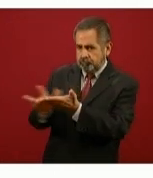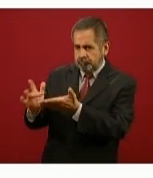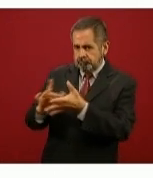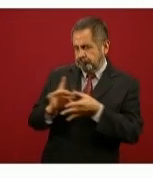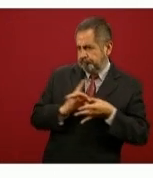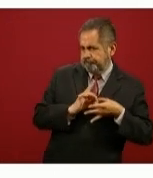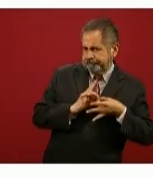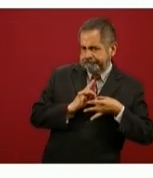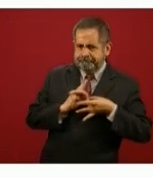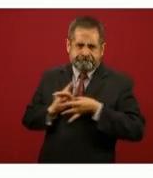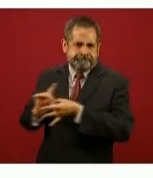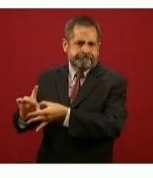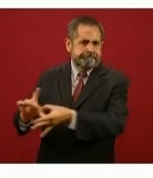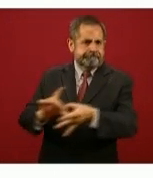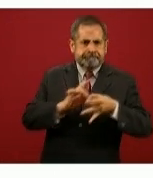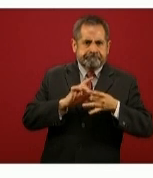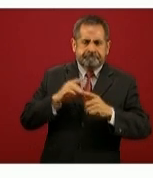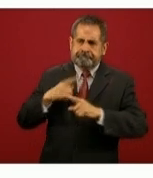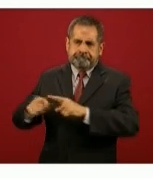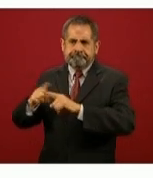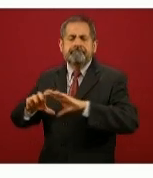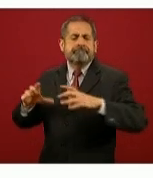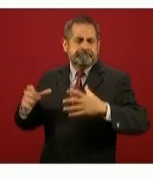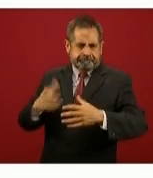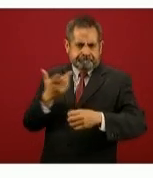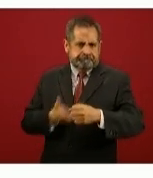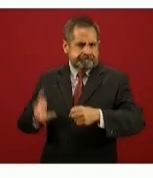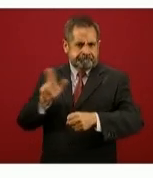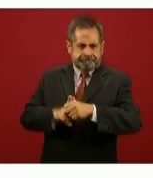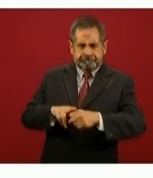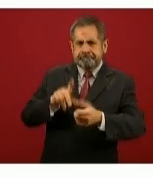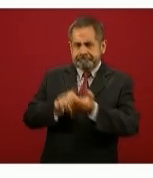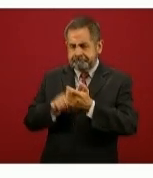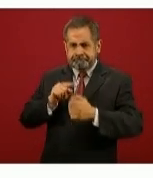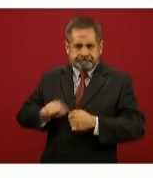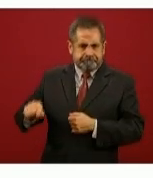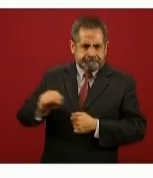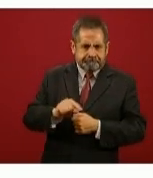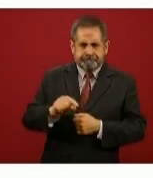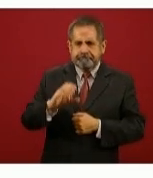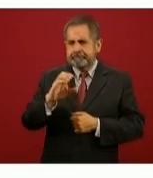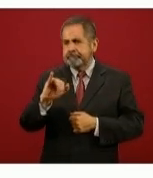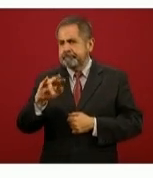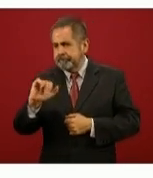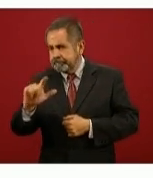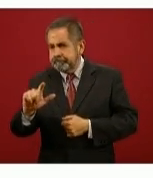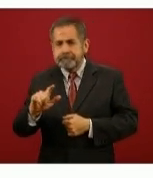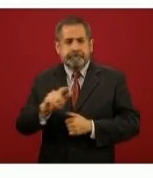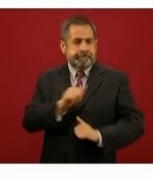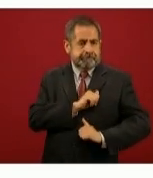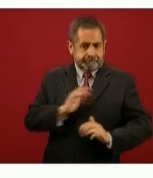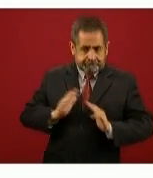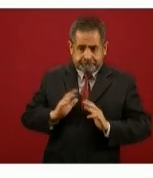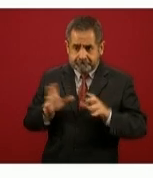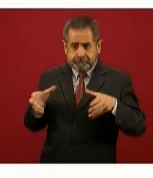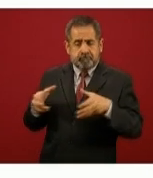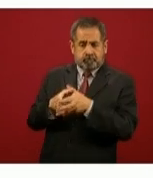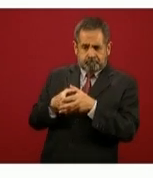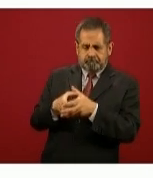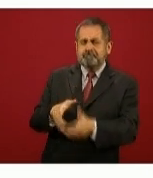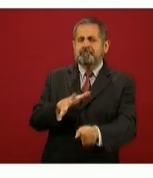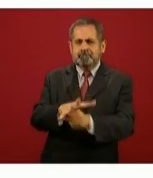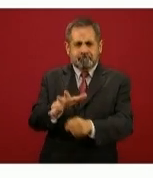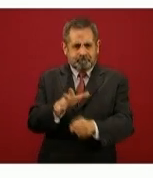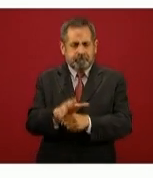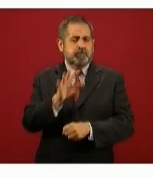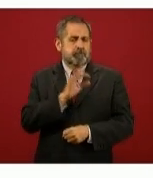generosa entre todas las instituciones del sector salud, las dependencias civiles y militares, podemos tener una capacidad